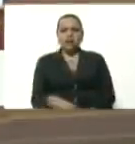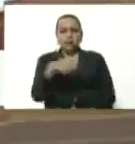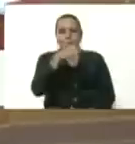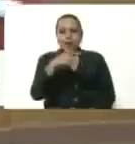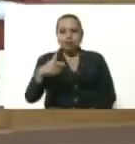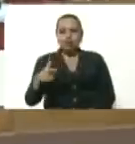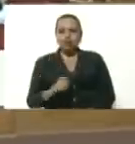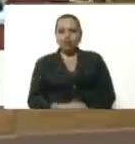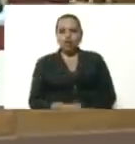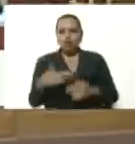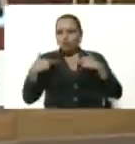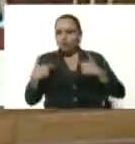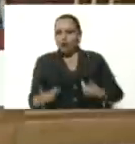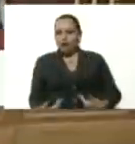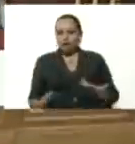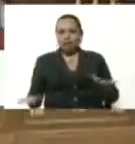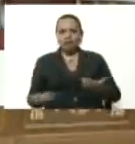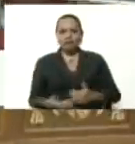personas, seres humanos,